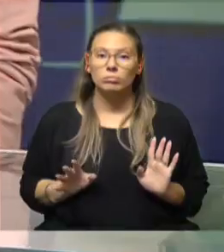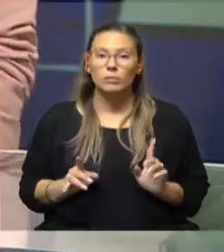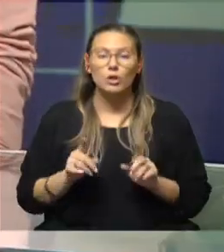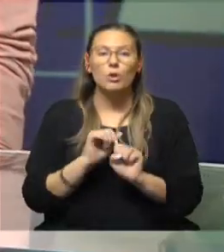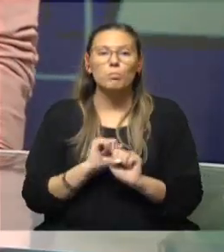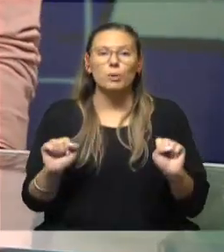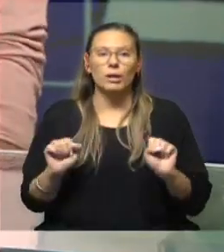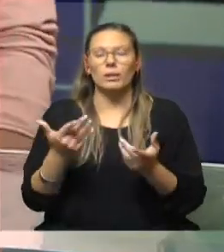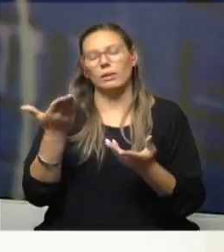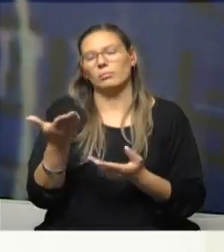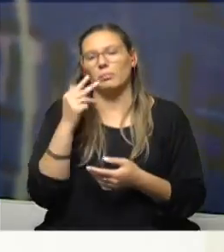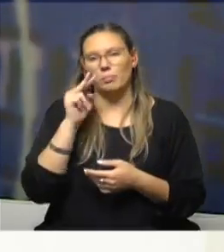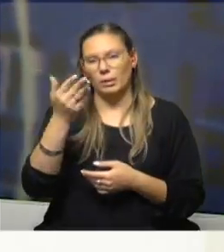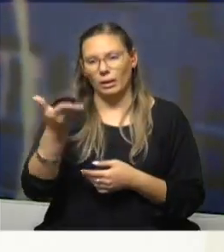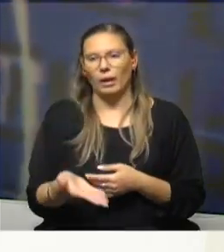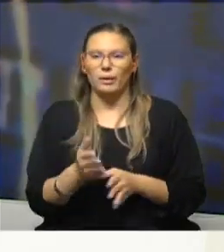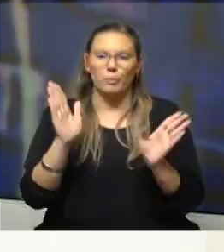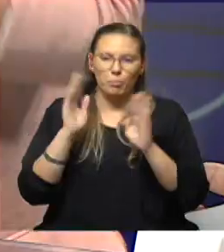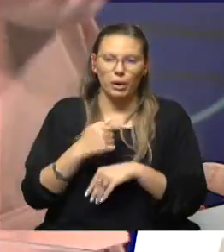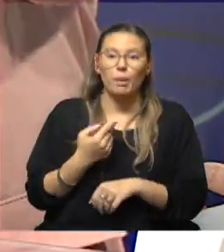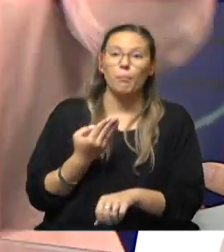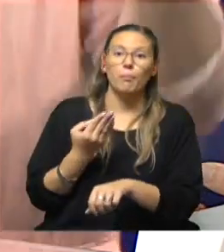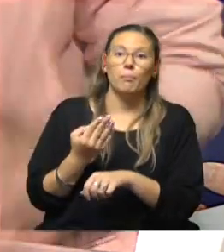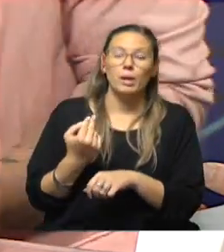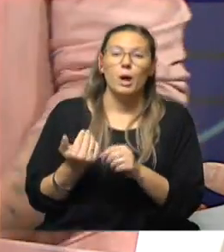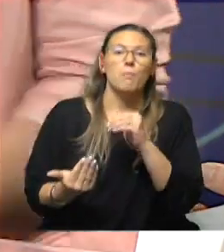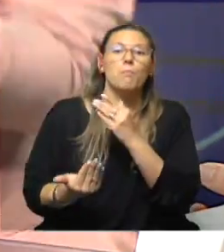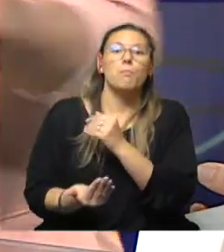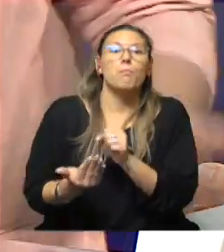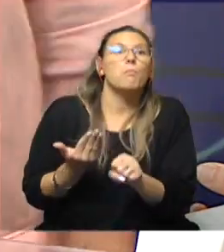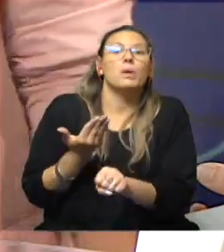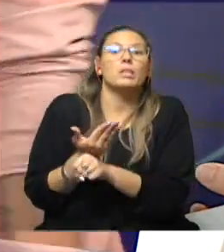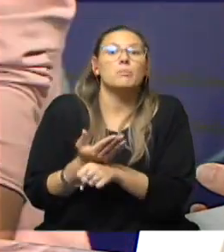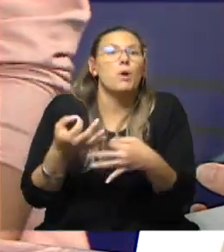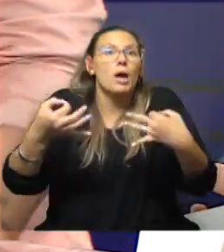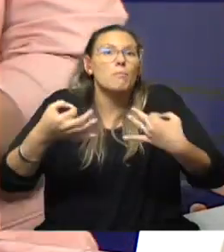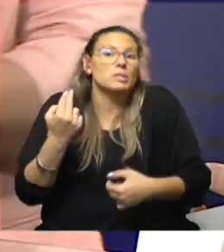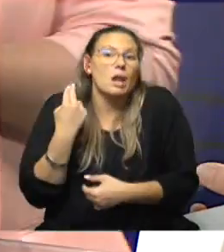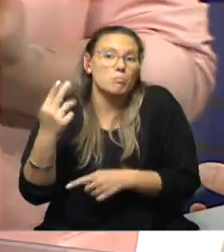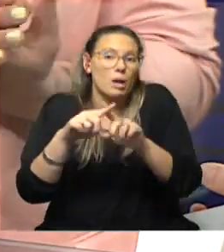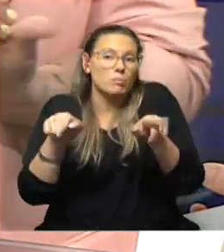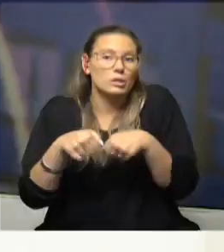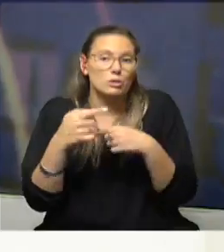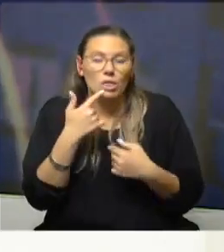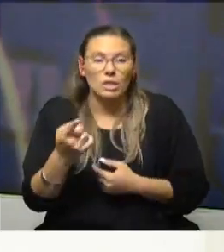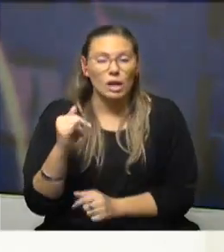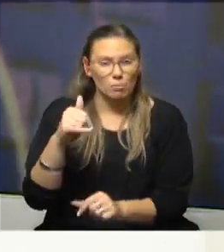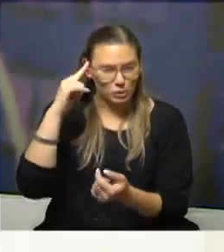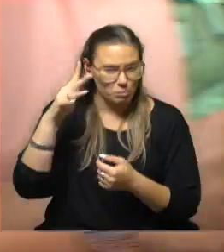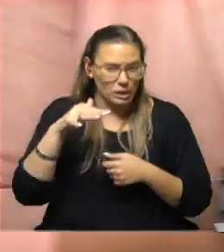porque él tiene una... ¿Cómo le va a poner? Una... Bueno, pedimos elevamos un pedido especial para que Martín... Tiene una imagen, ¿vos te parece que Martín